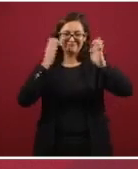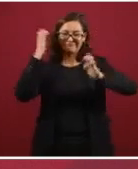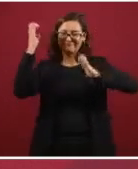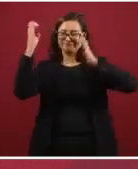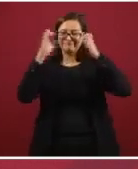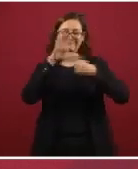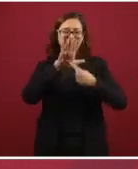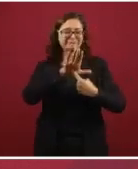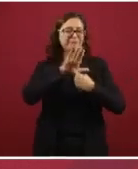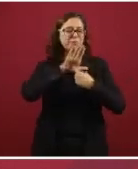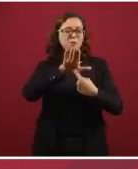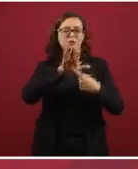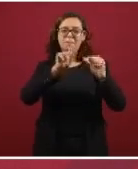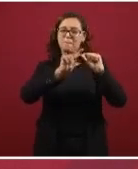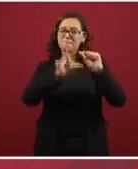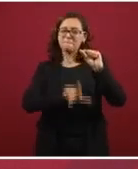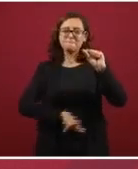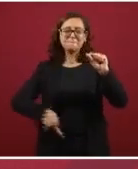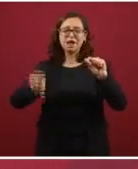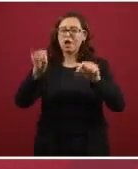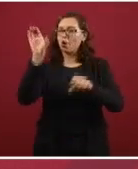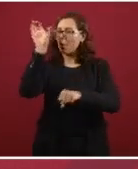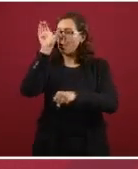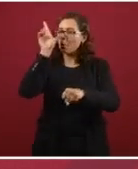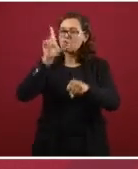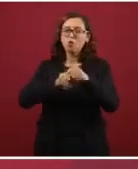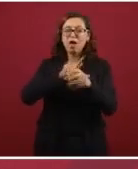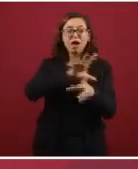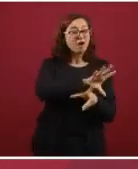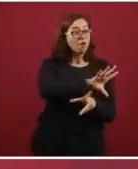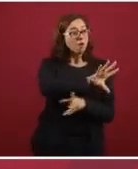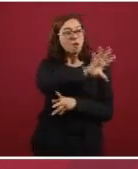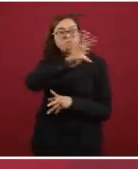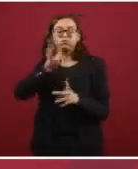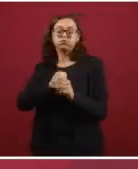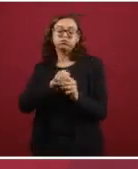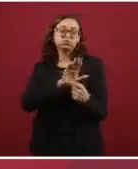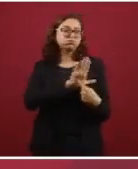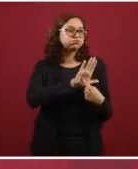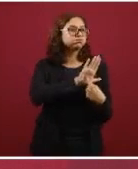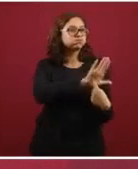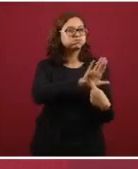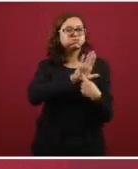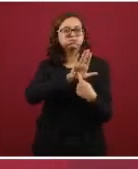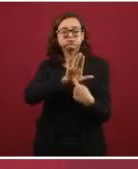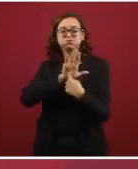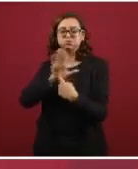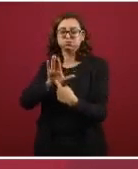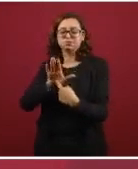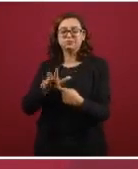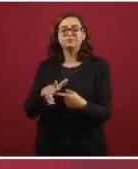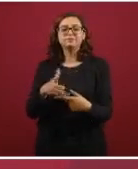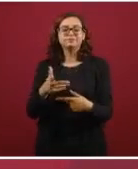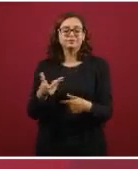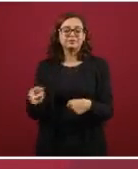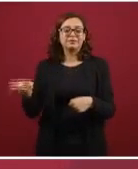México, todas las culturas de México. Eso para el día